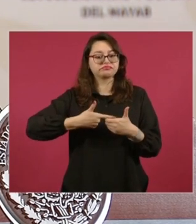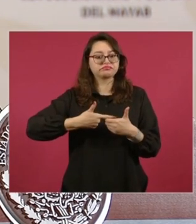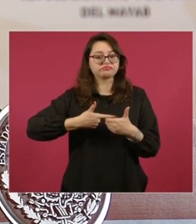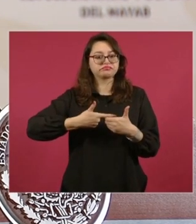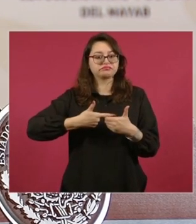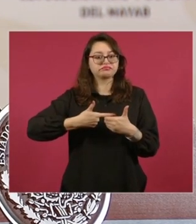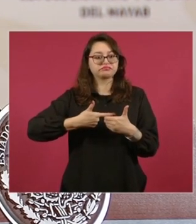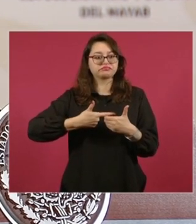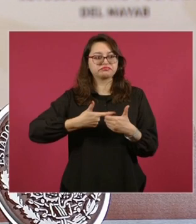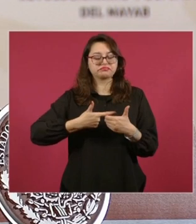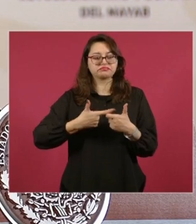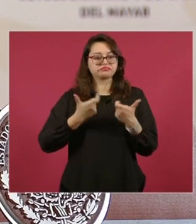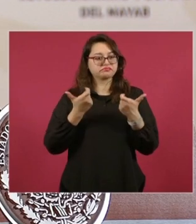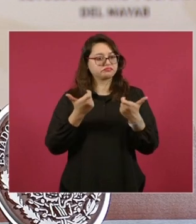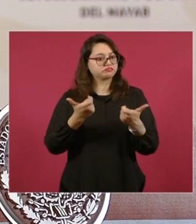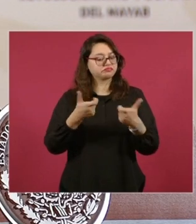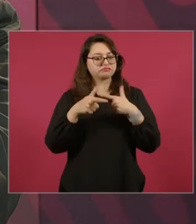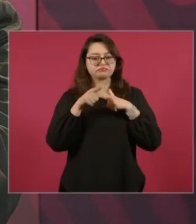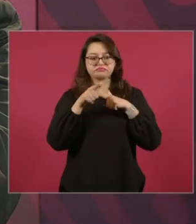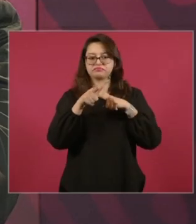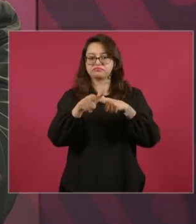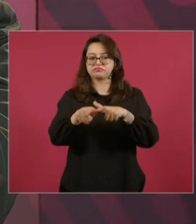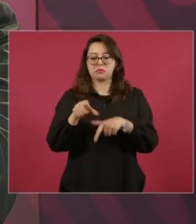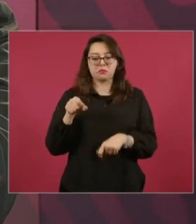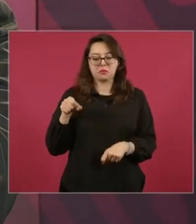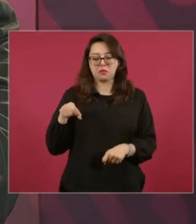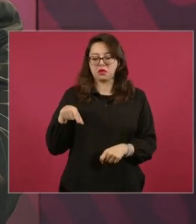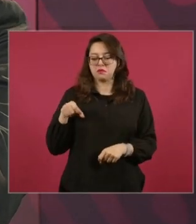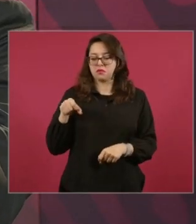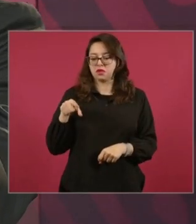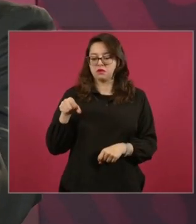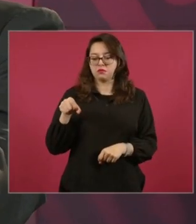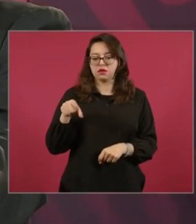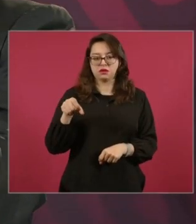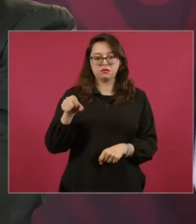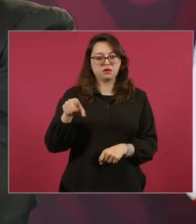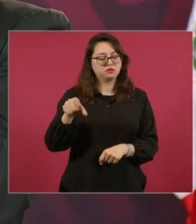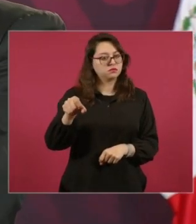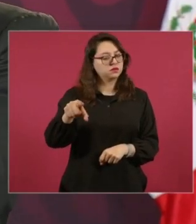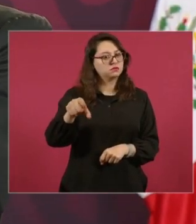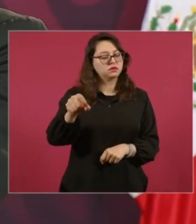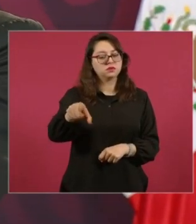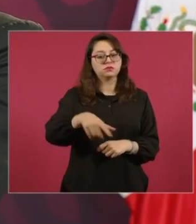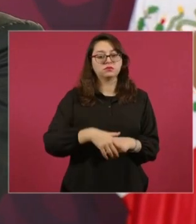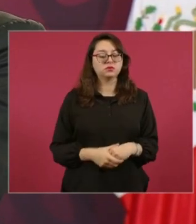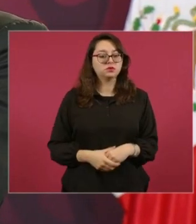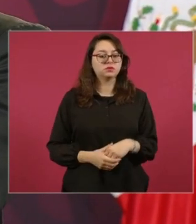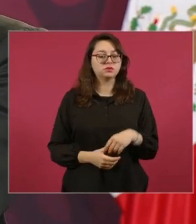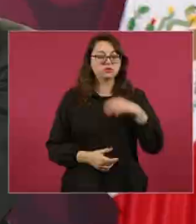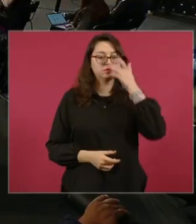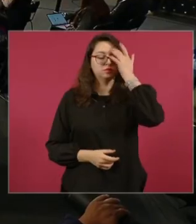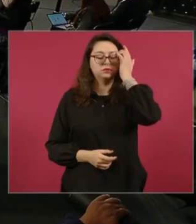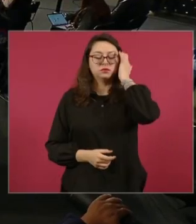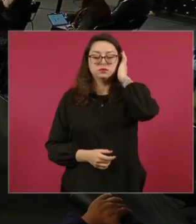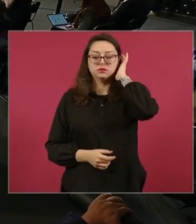de la gasolina. Me gustaría que alguien de